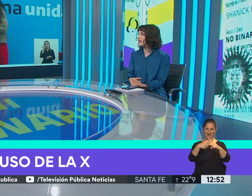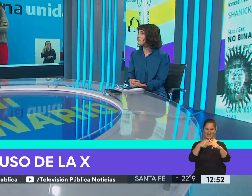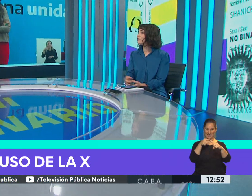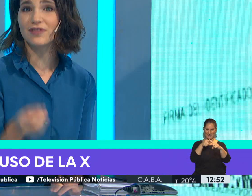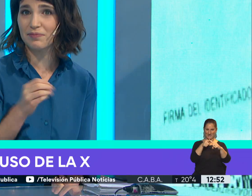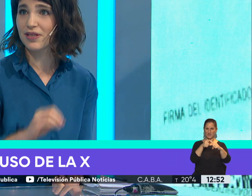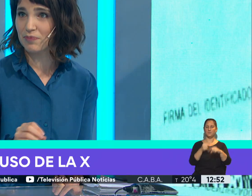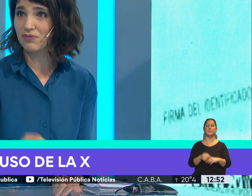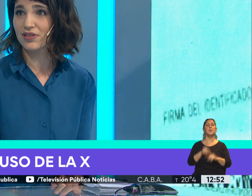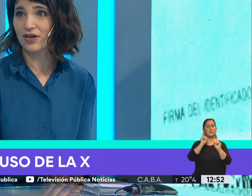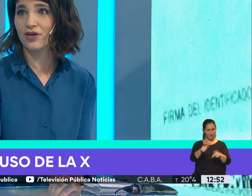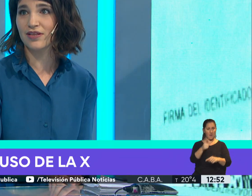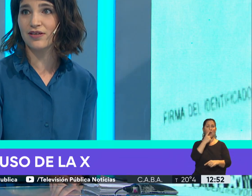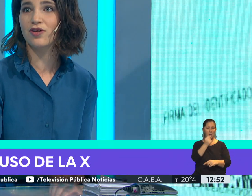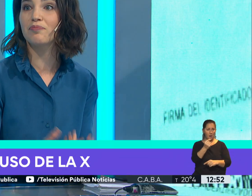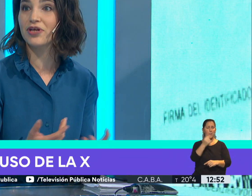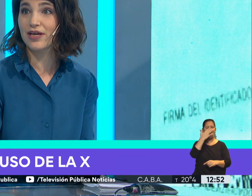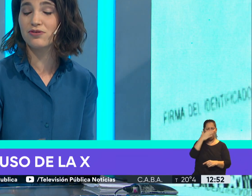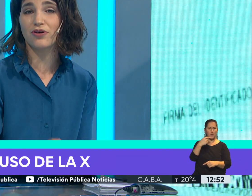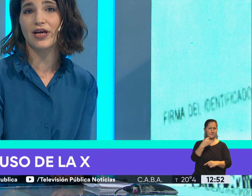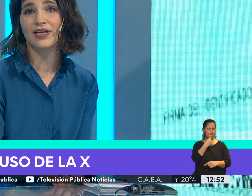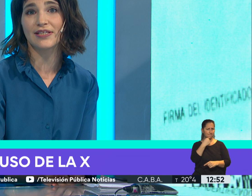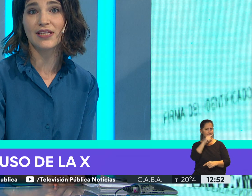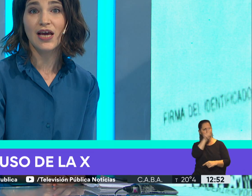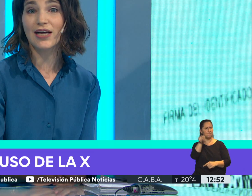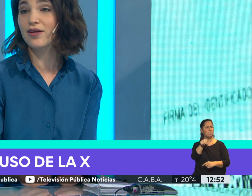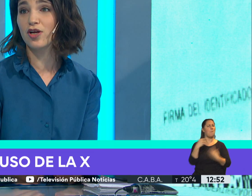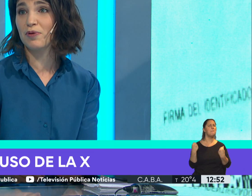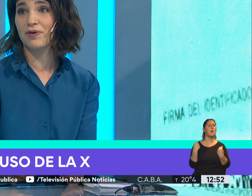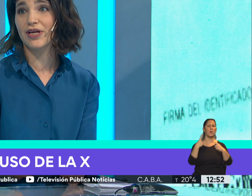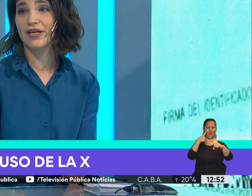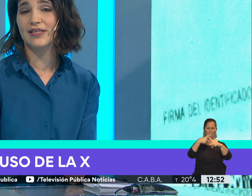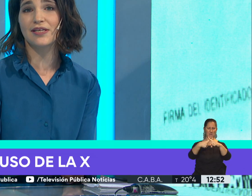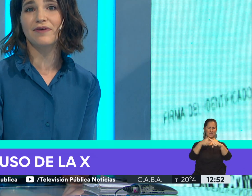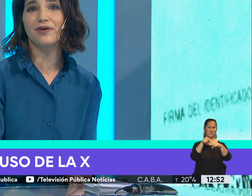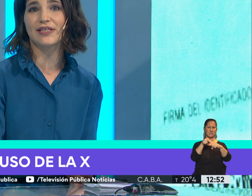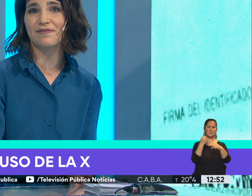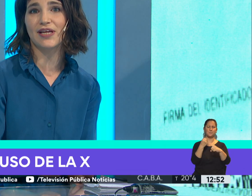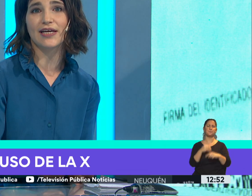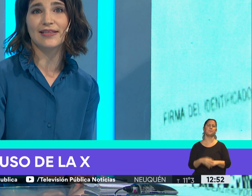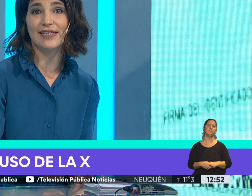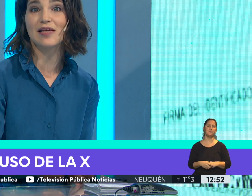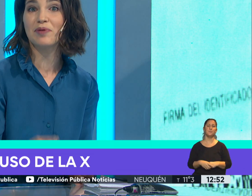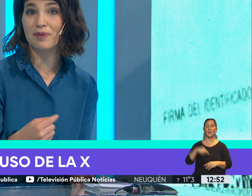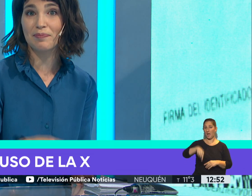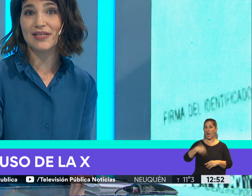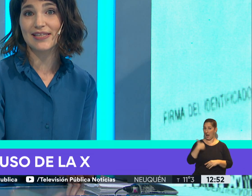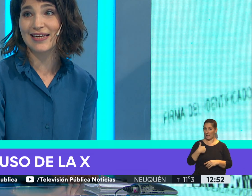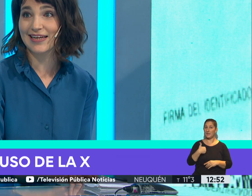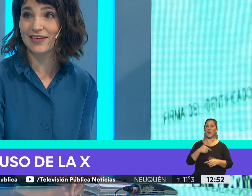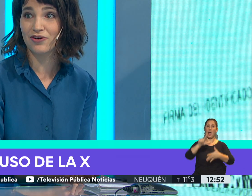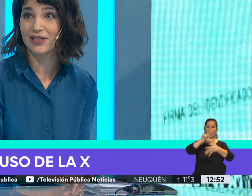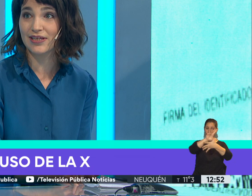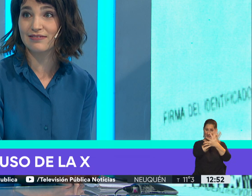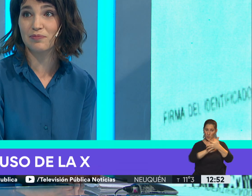fue un reclamo y fue también después un interrogante, ¿no? De por qué el uso de la X. Acá creo que lo primero que hay que decir, Vero, es que si bien Argentina es el primer país